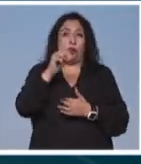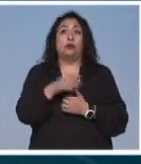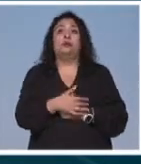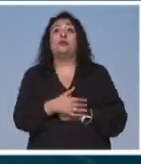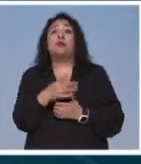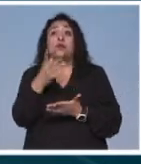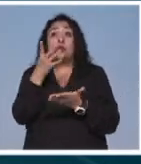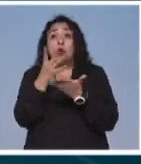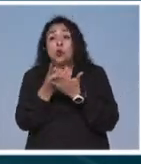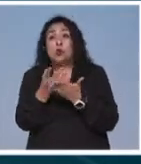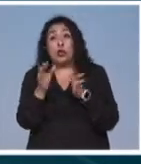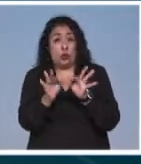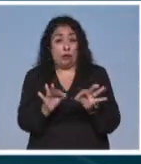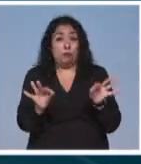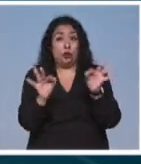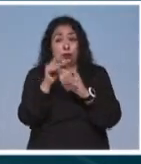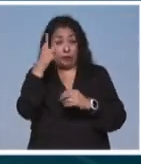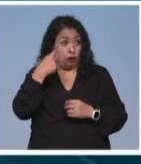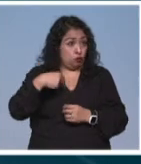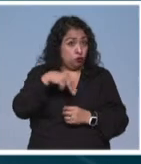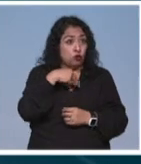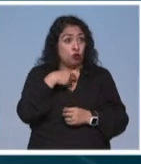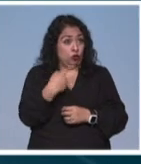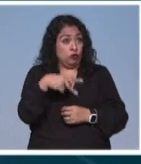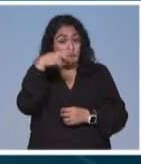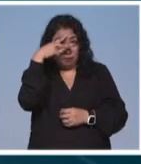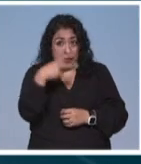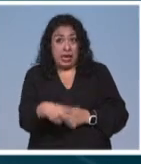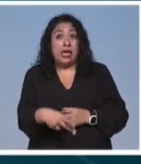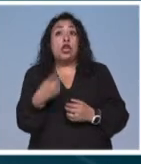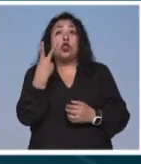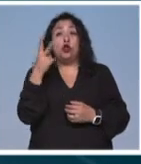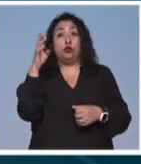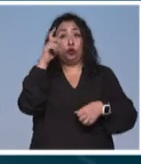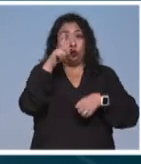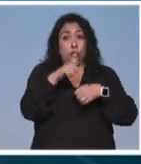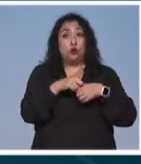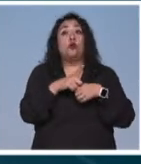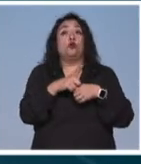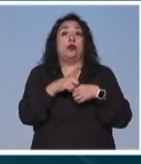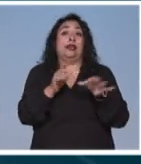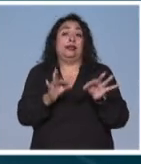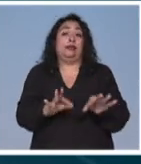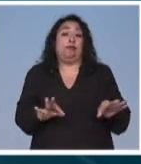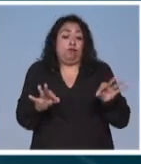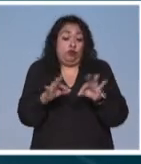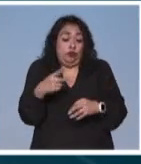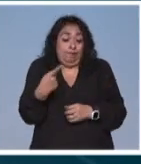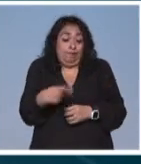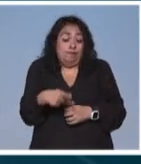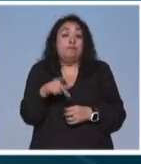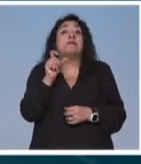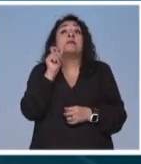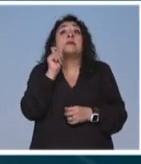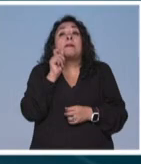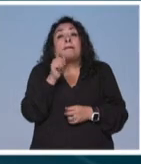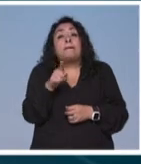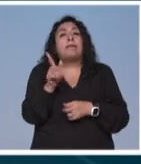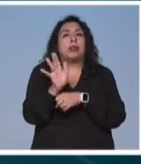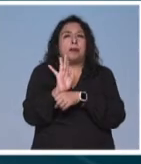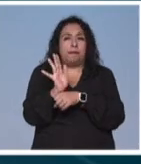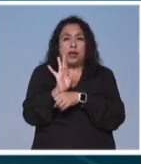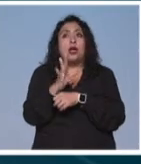es de relevancia significante para nosotros que somos mexicanos y que son dos culturas insignias de nosotros, sino también estas